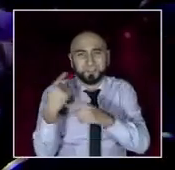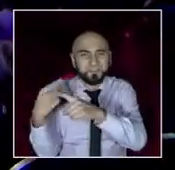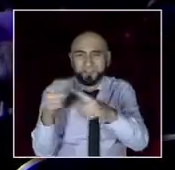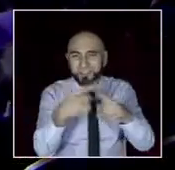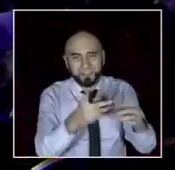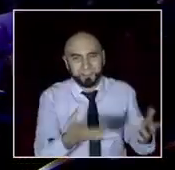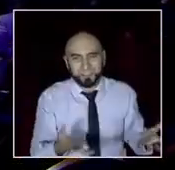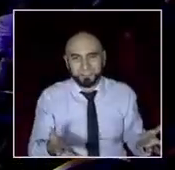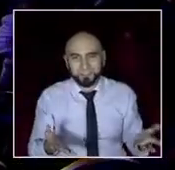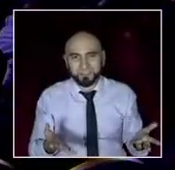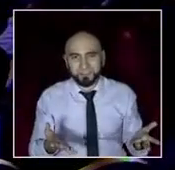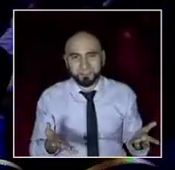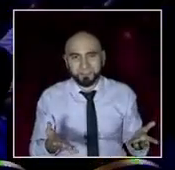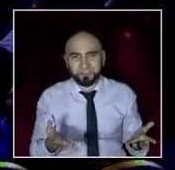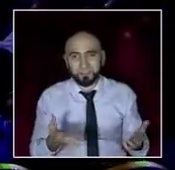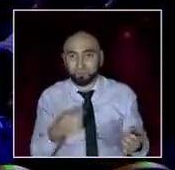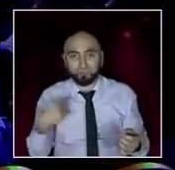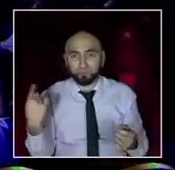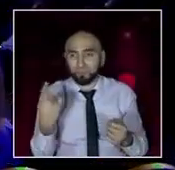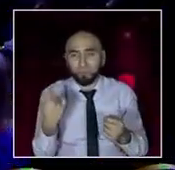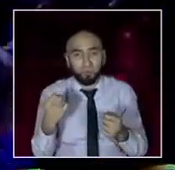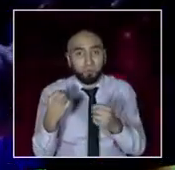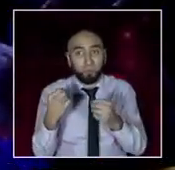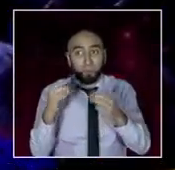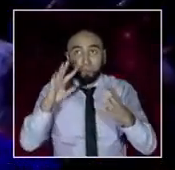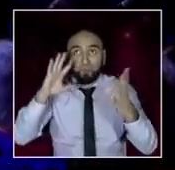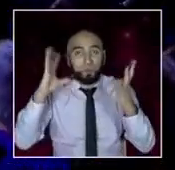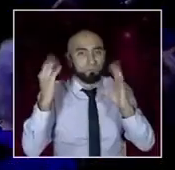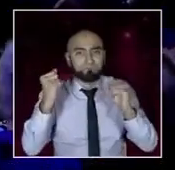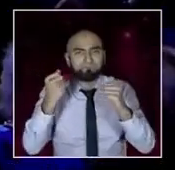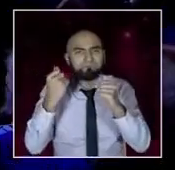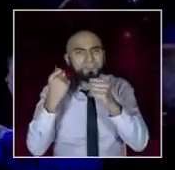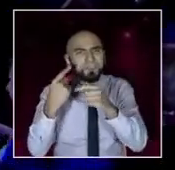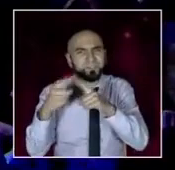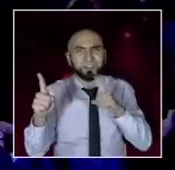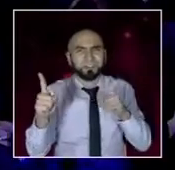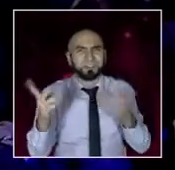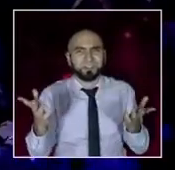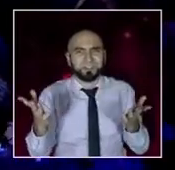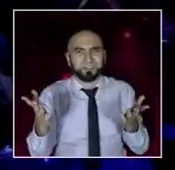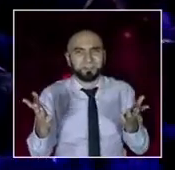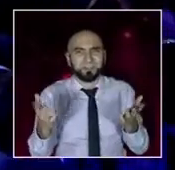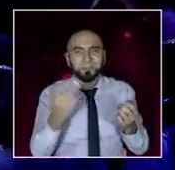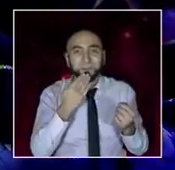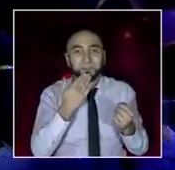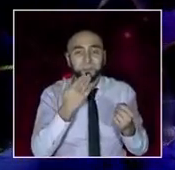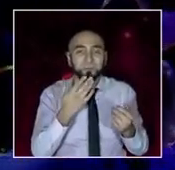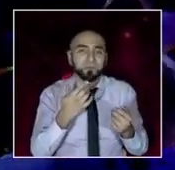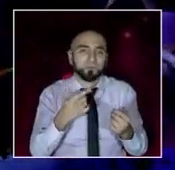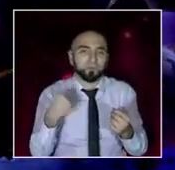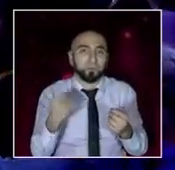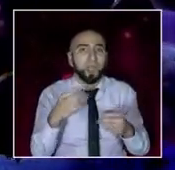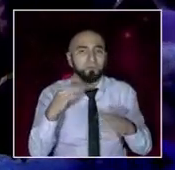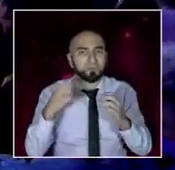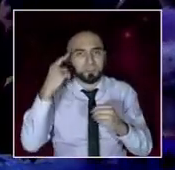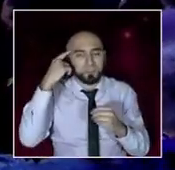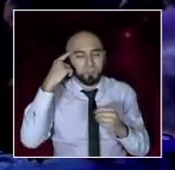Tenemos, somos distintos en el universo y a veces subestimamos o sobreestimamos la forma en